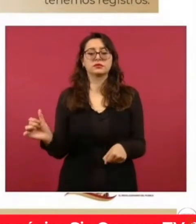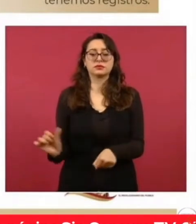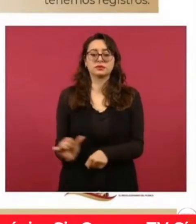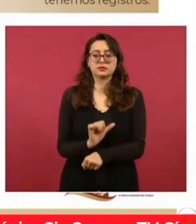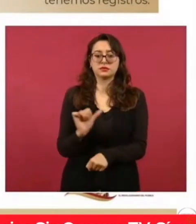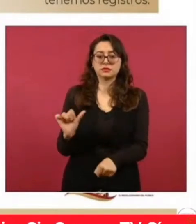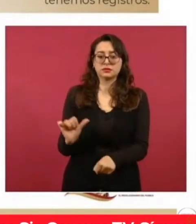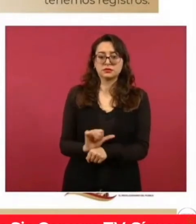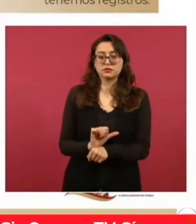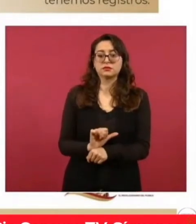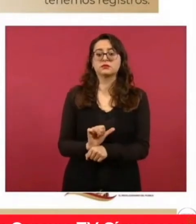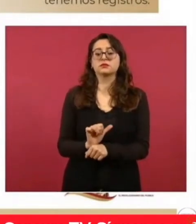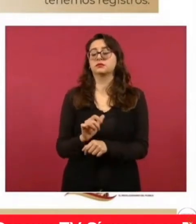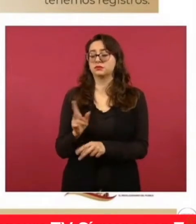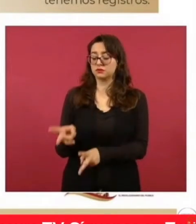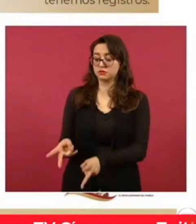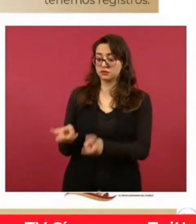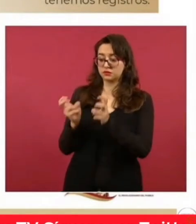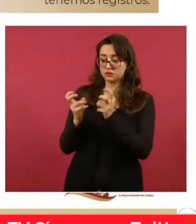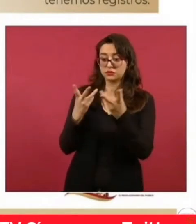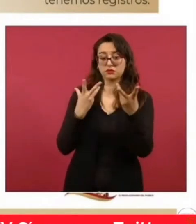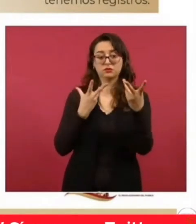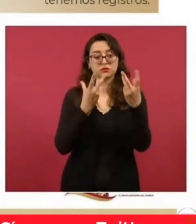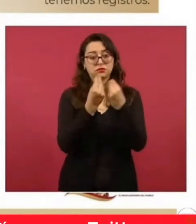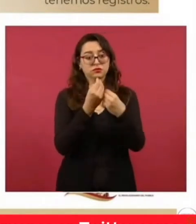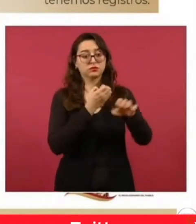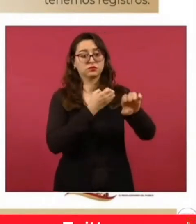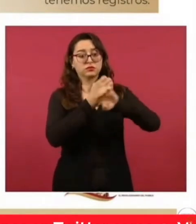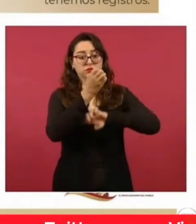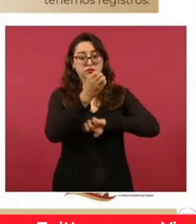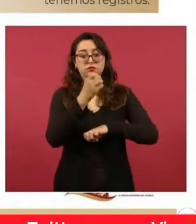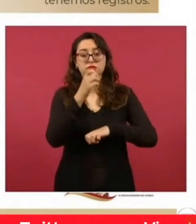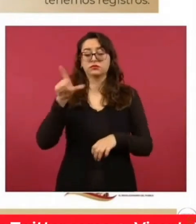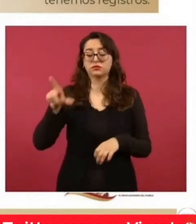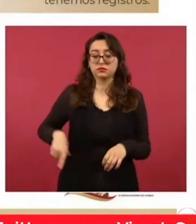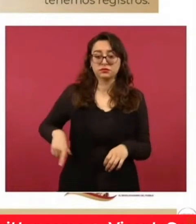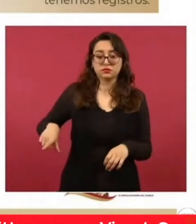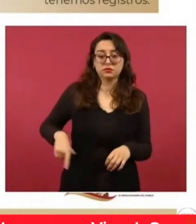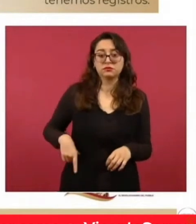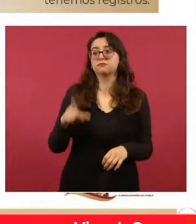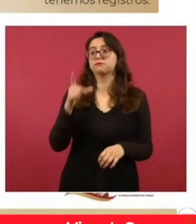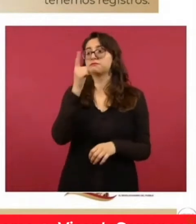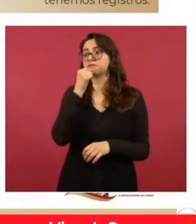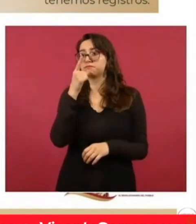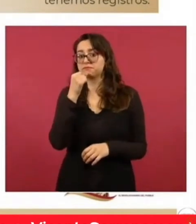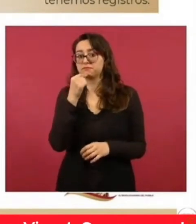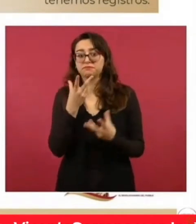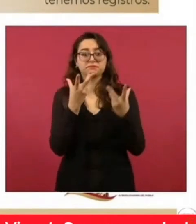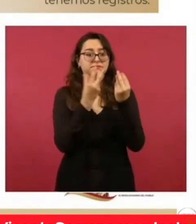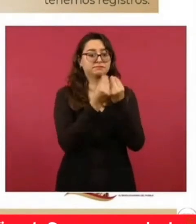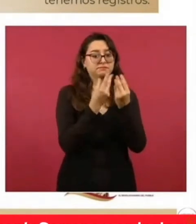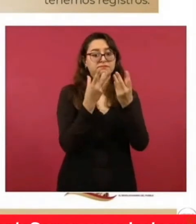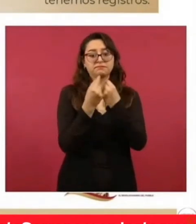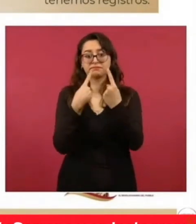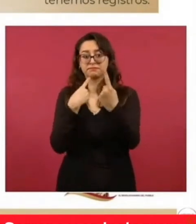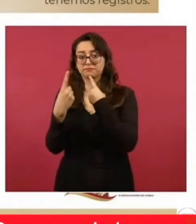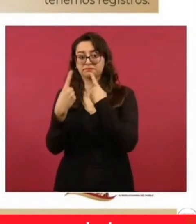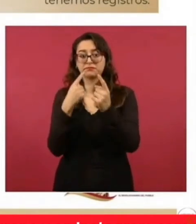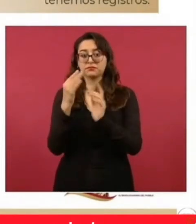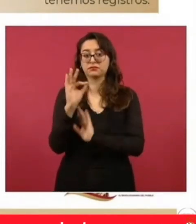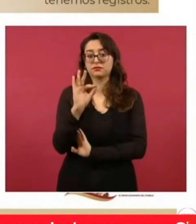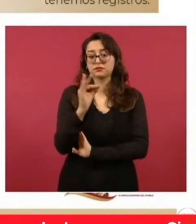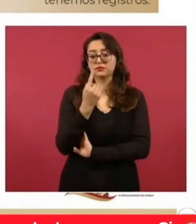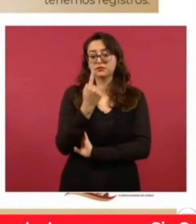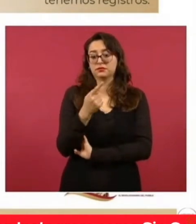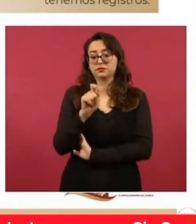con los gobiernos de los estados con las policías ha tenido un una baja importante de cuarenta y uno